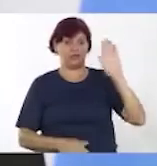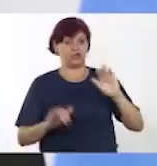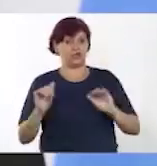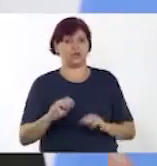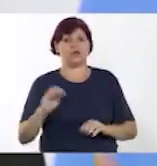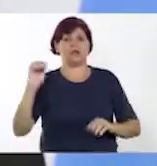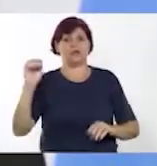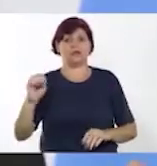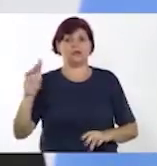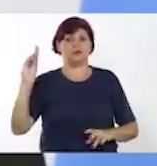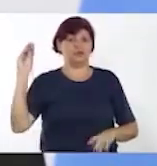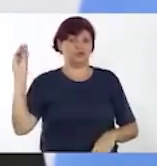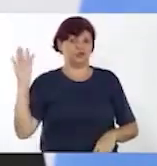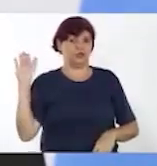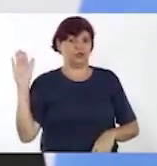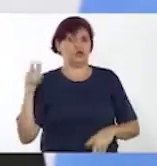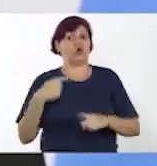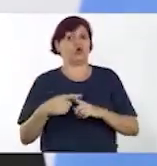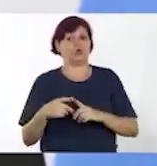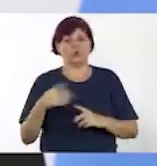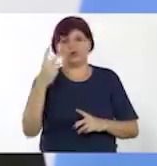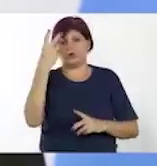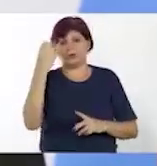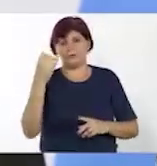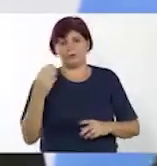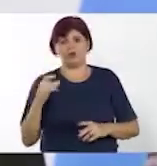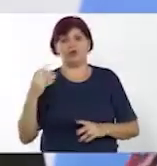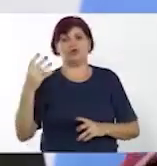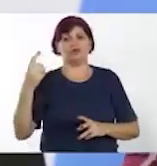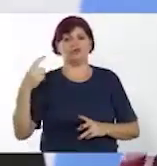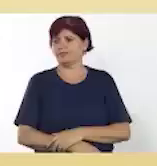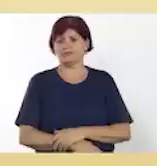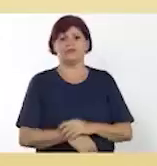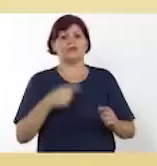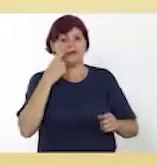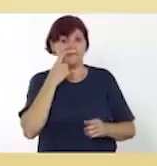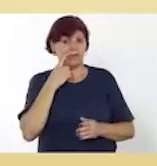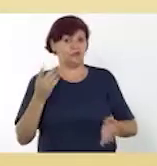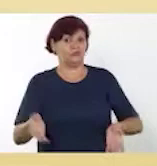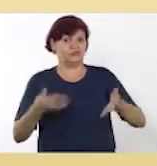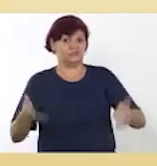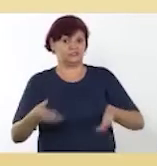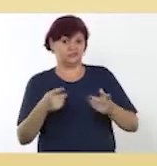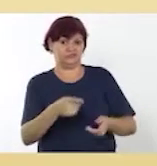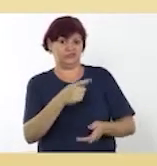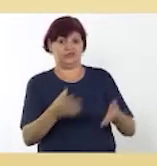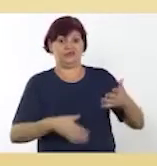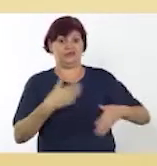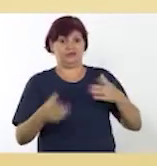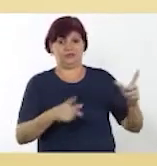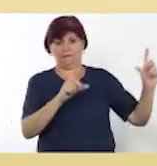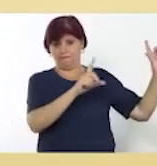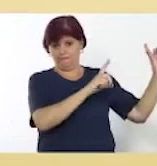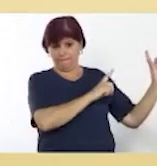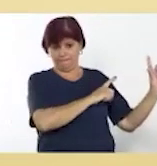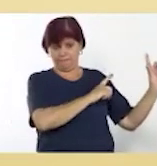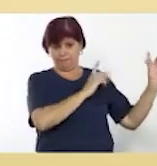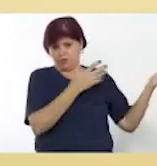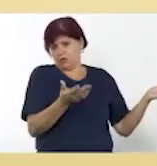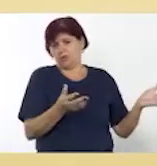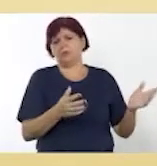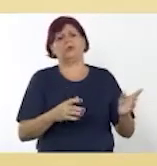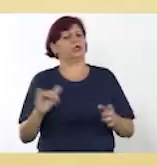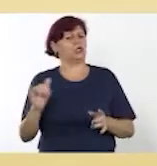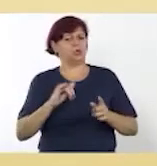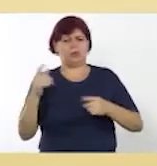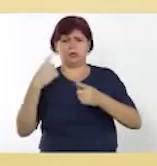derecho. En el otro queremos hallar los valores de x que satisfacen una igualdad. Miren cómo se desarrolla el ejercicio en pantalla aplicando los